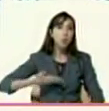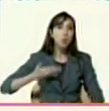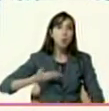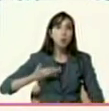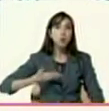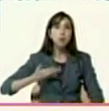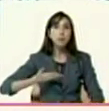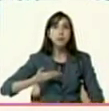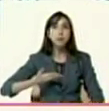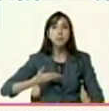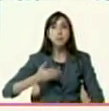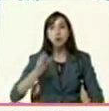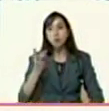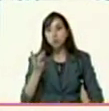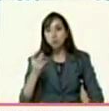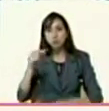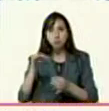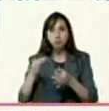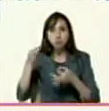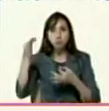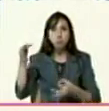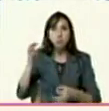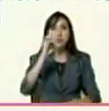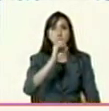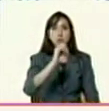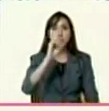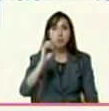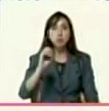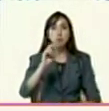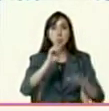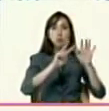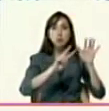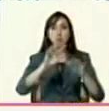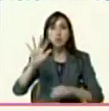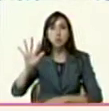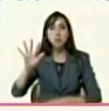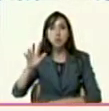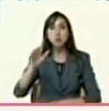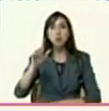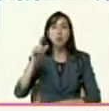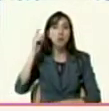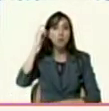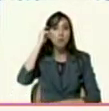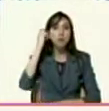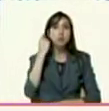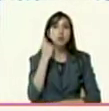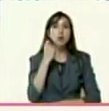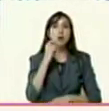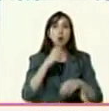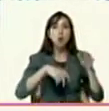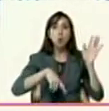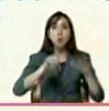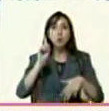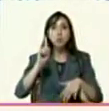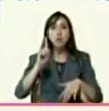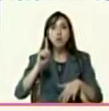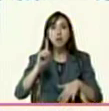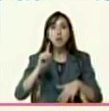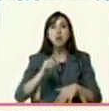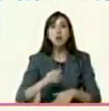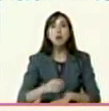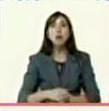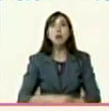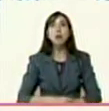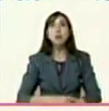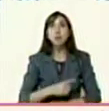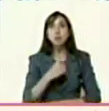resolución 0075 de fecha 11 de abril del 2019, declaró la